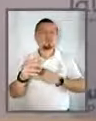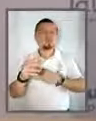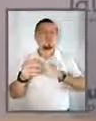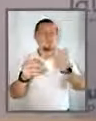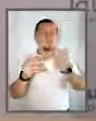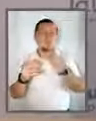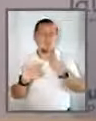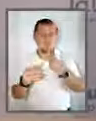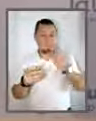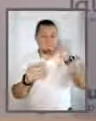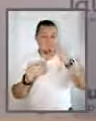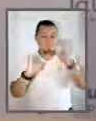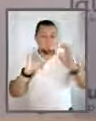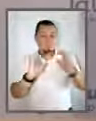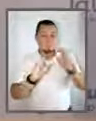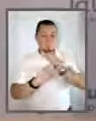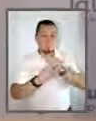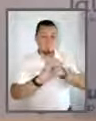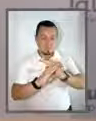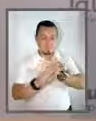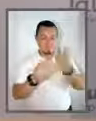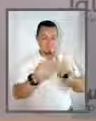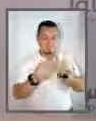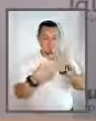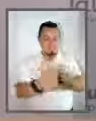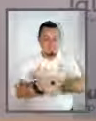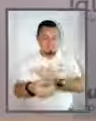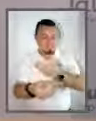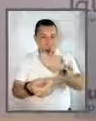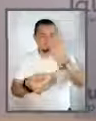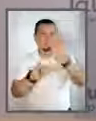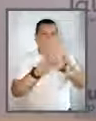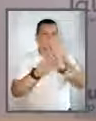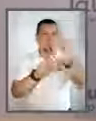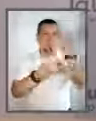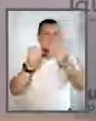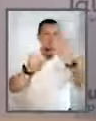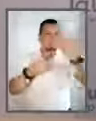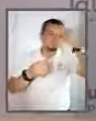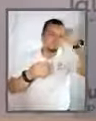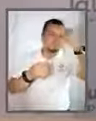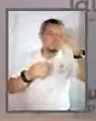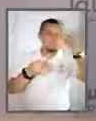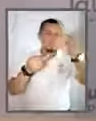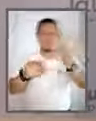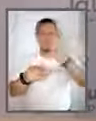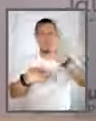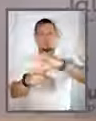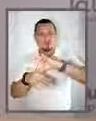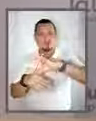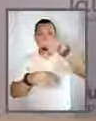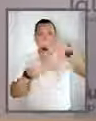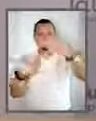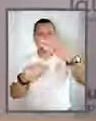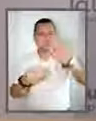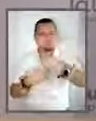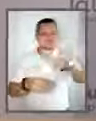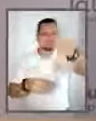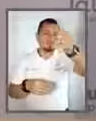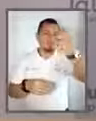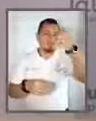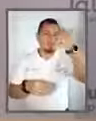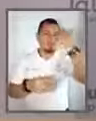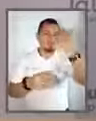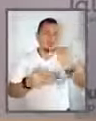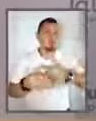funcionan para prevenir y detectar, se les toma la temperatura, como los que han podido venir en estos días a las ruedas de